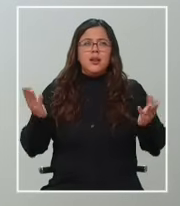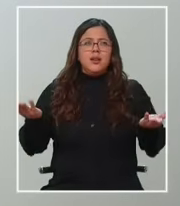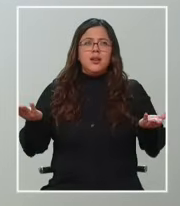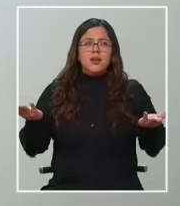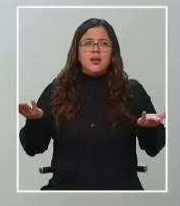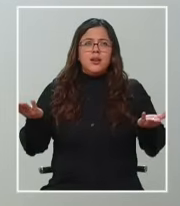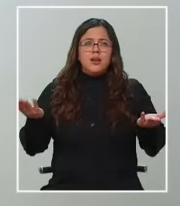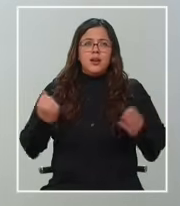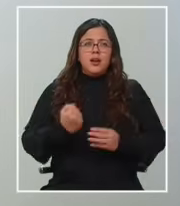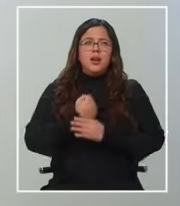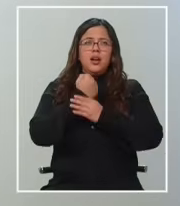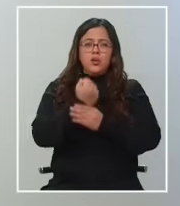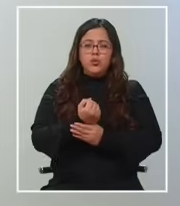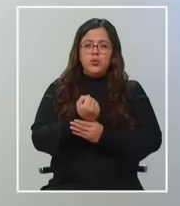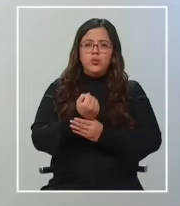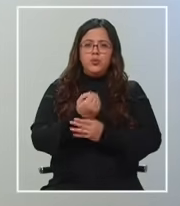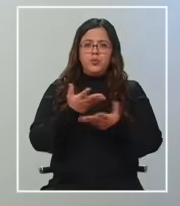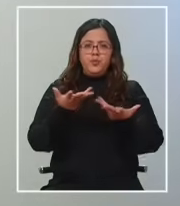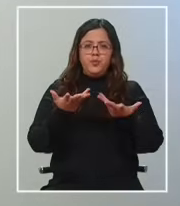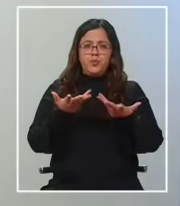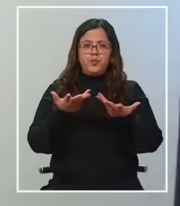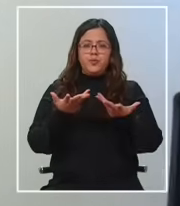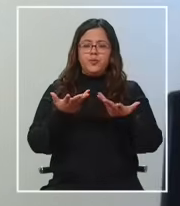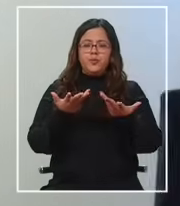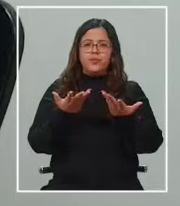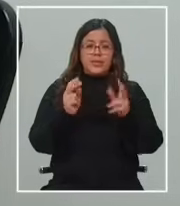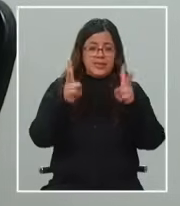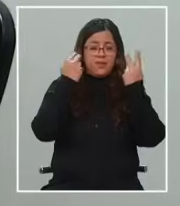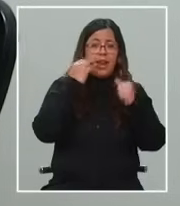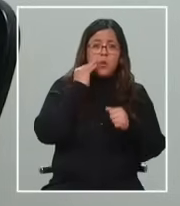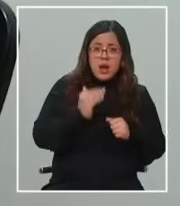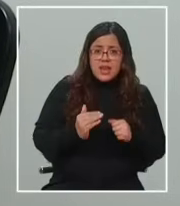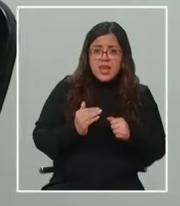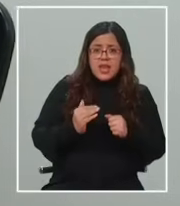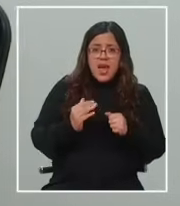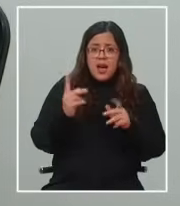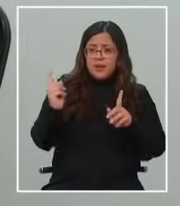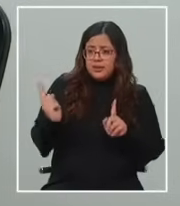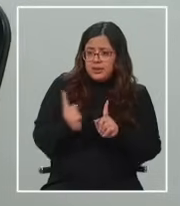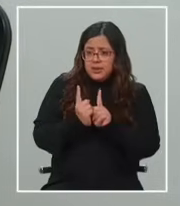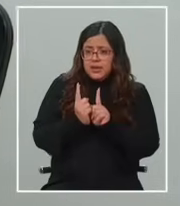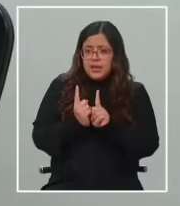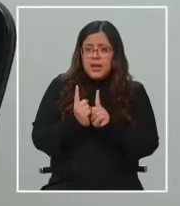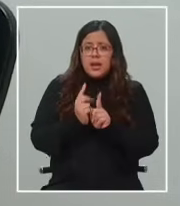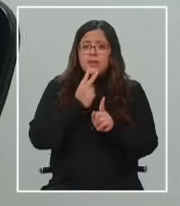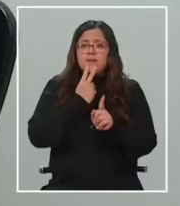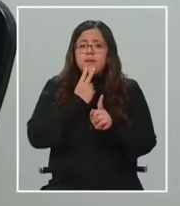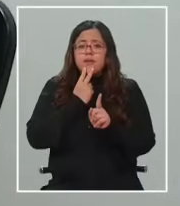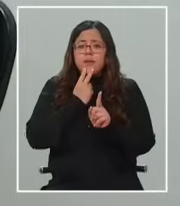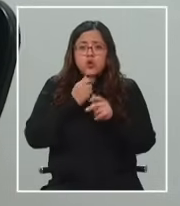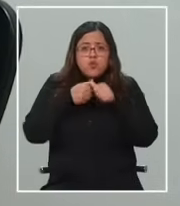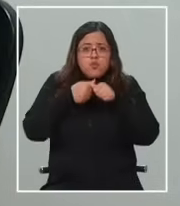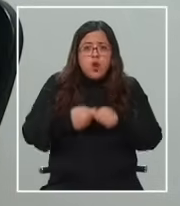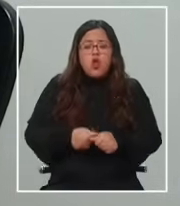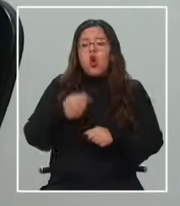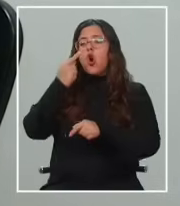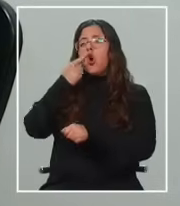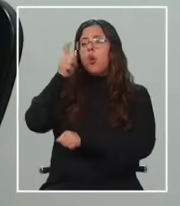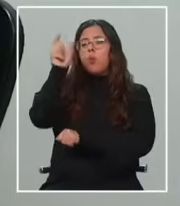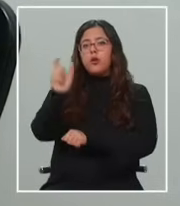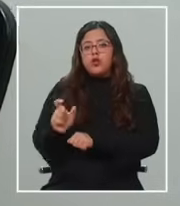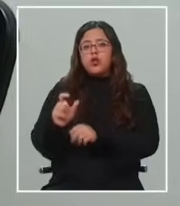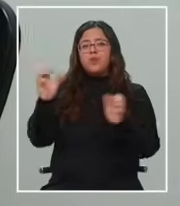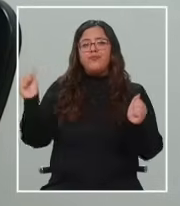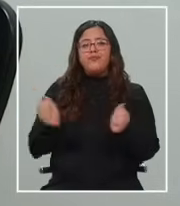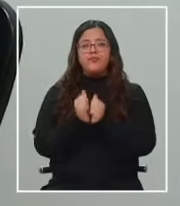sacar a un violador del espacio en el que se desenvuelve una niña? Nosotros tomamos conocimiento de que el imputado estaba en compañía